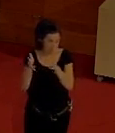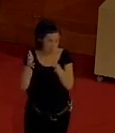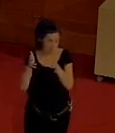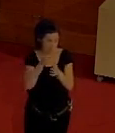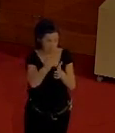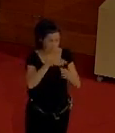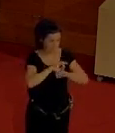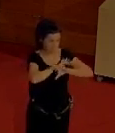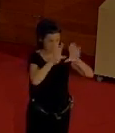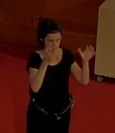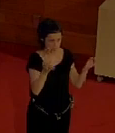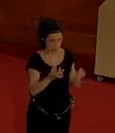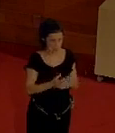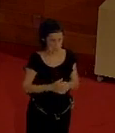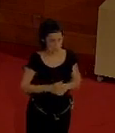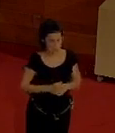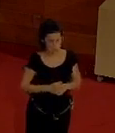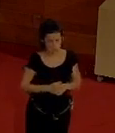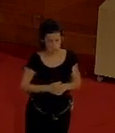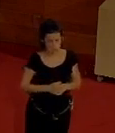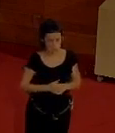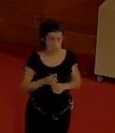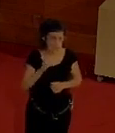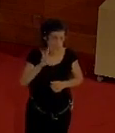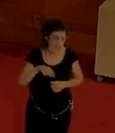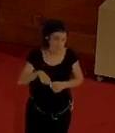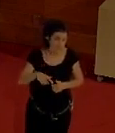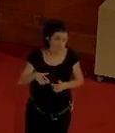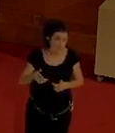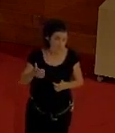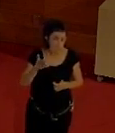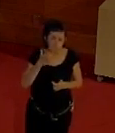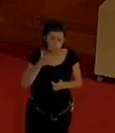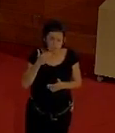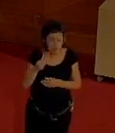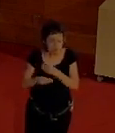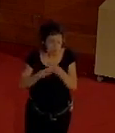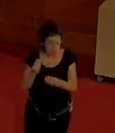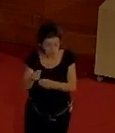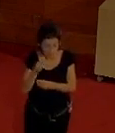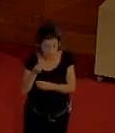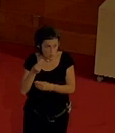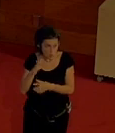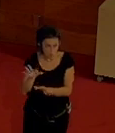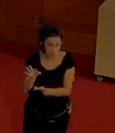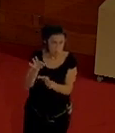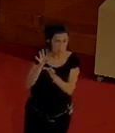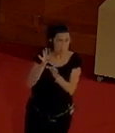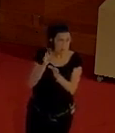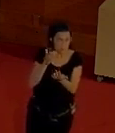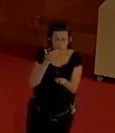tener claro y aprender de ellos aquello que estén haciendo mejor evidentemente no lo que no nos guste porque lo estén